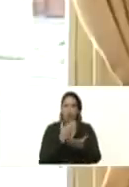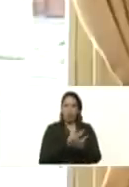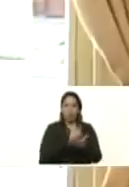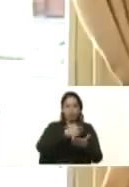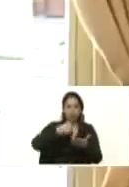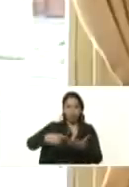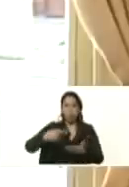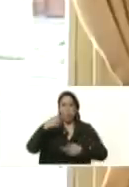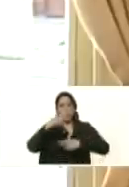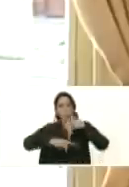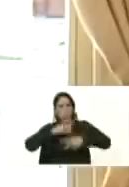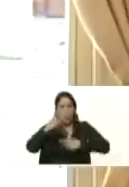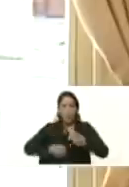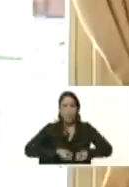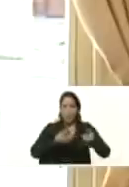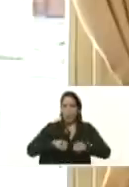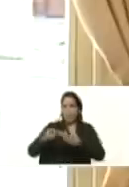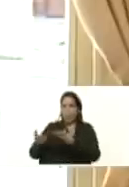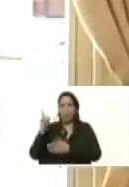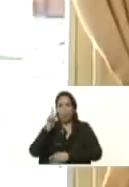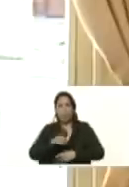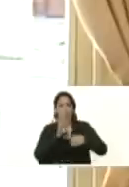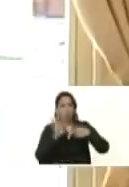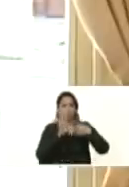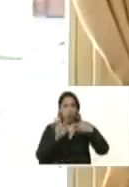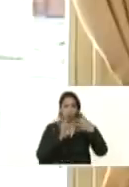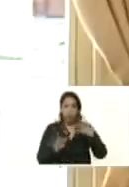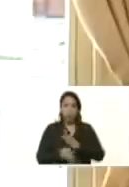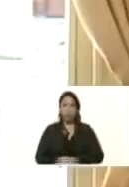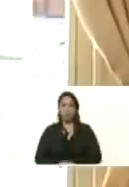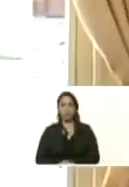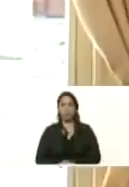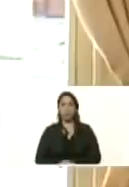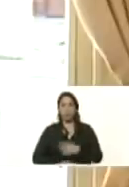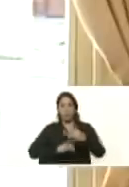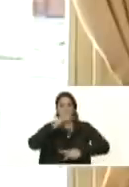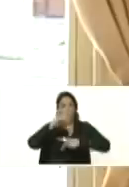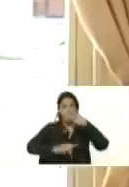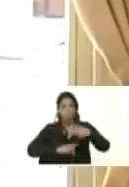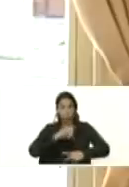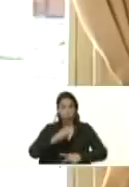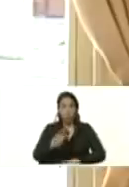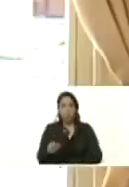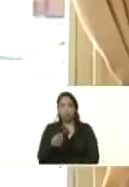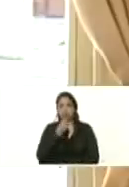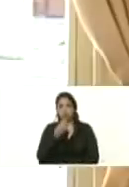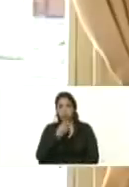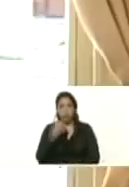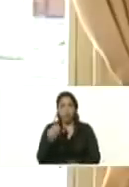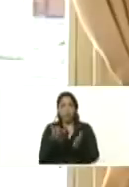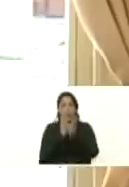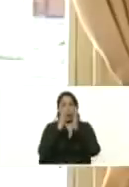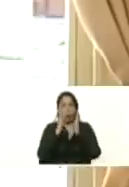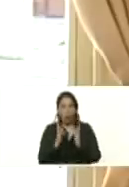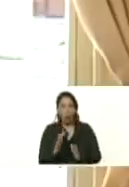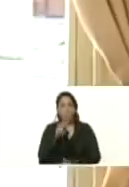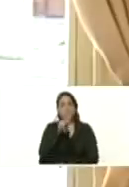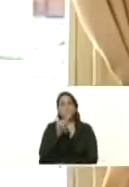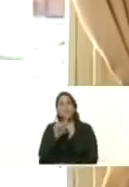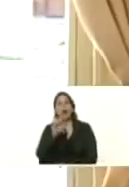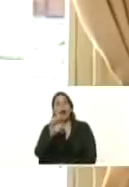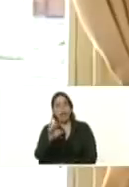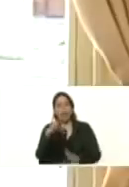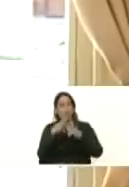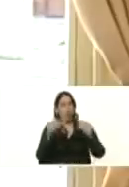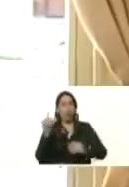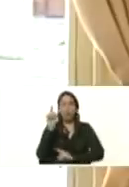de manera progresiva del funcionamiento del programa de alimentación escolar el pay y de todo